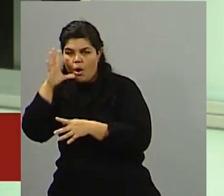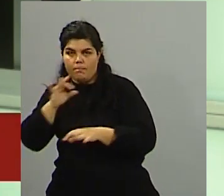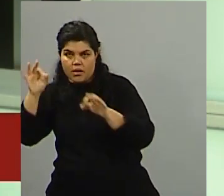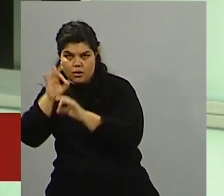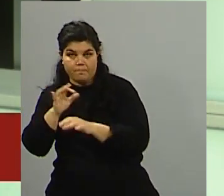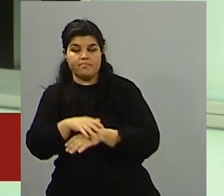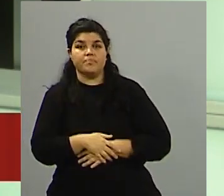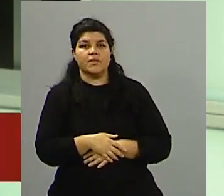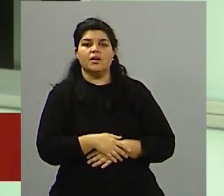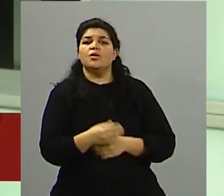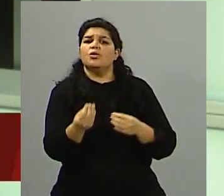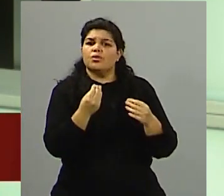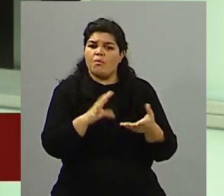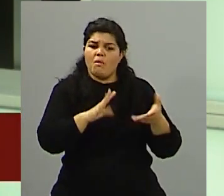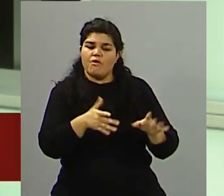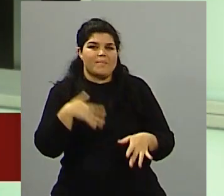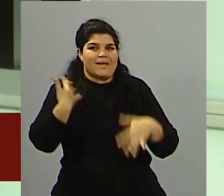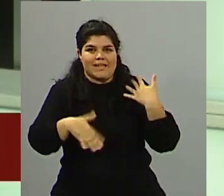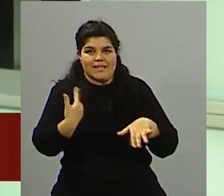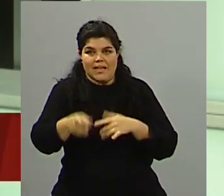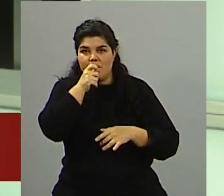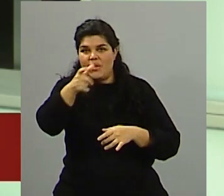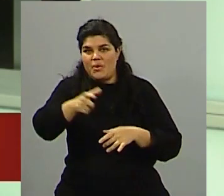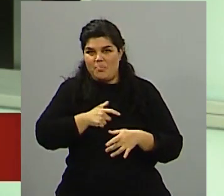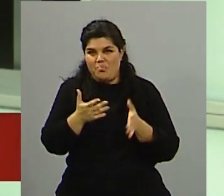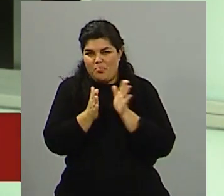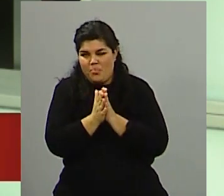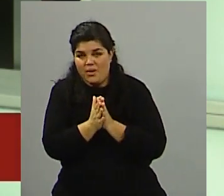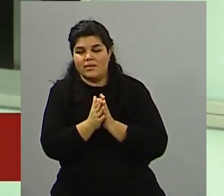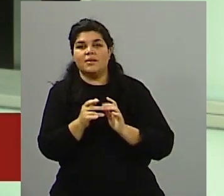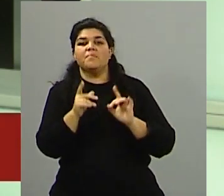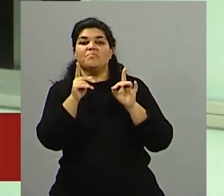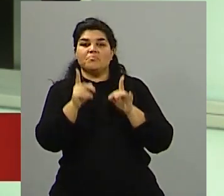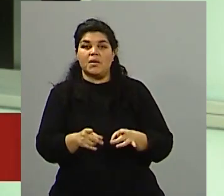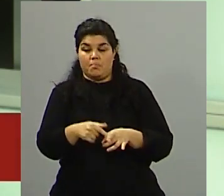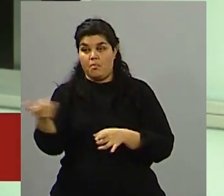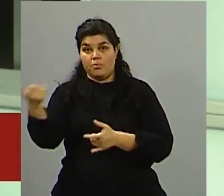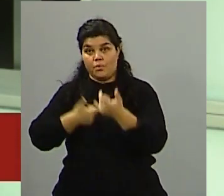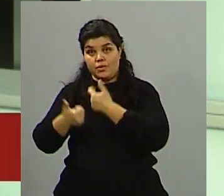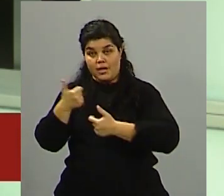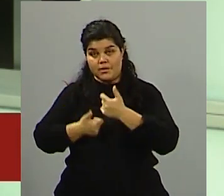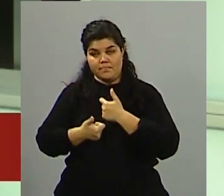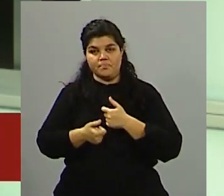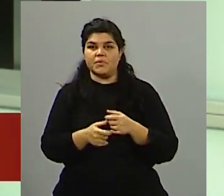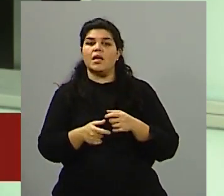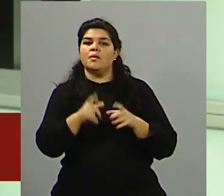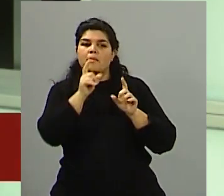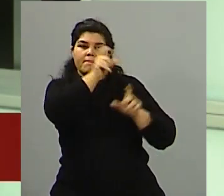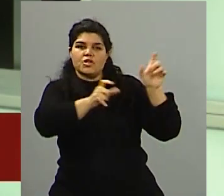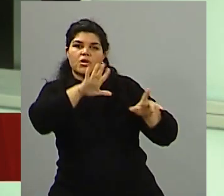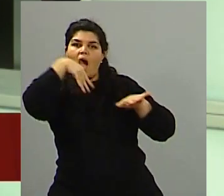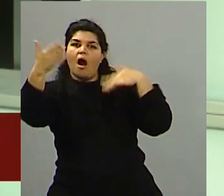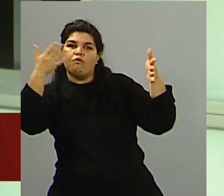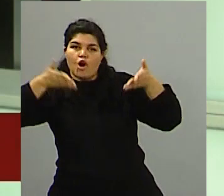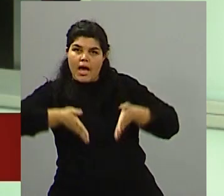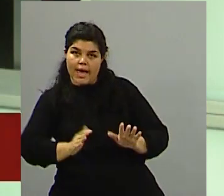a partir de estos resultados que se van dando en distintos países? Vos los estabas mencionando en relación, por un lado, a los inmigrantes y en relación